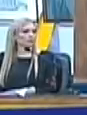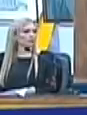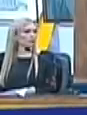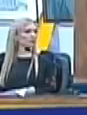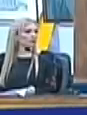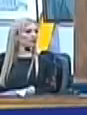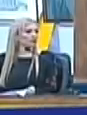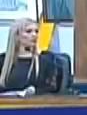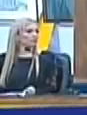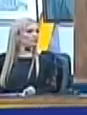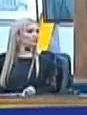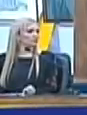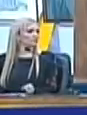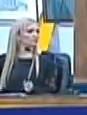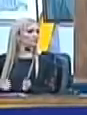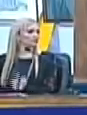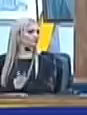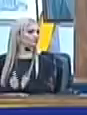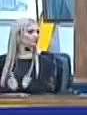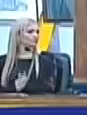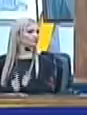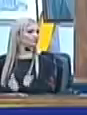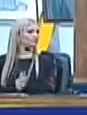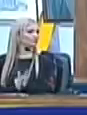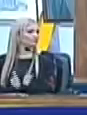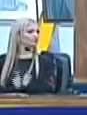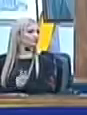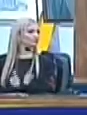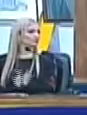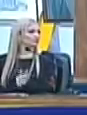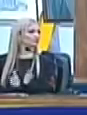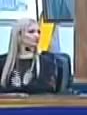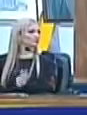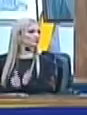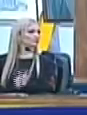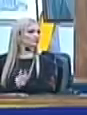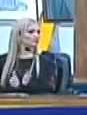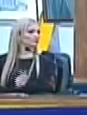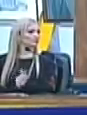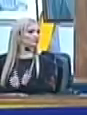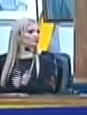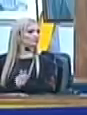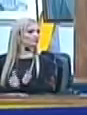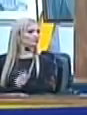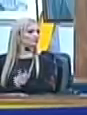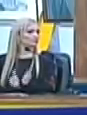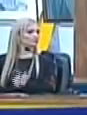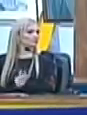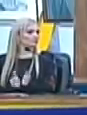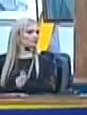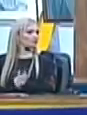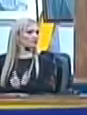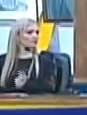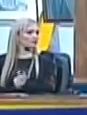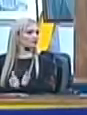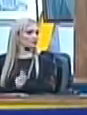orden del día único mensaje anual por parte del ciudadano nicolás maduro moros